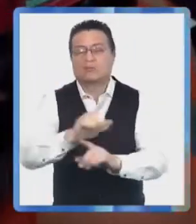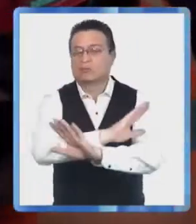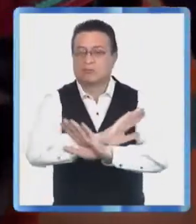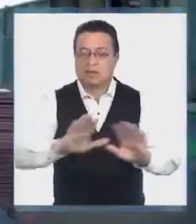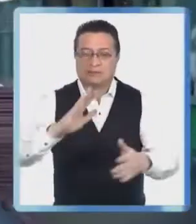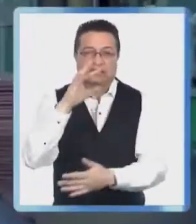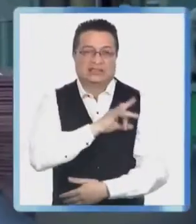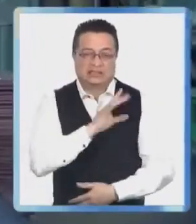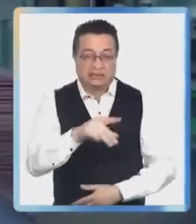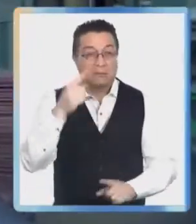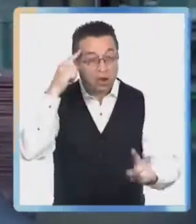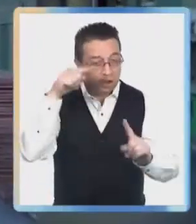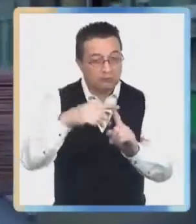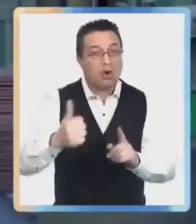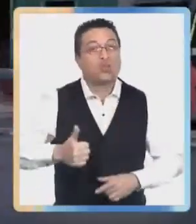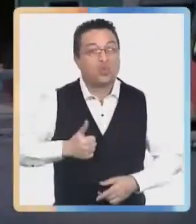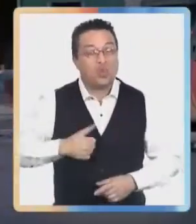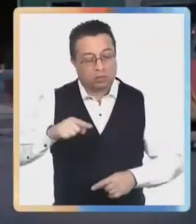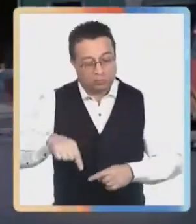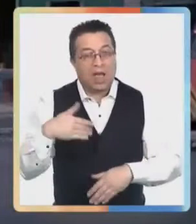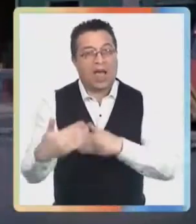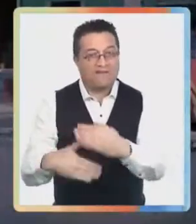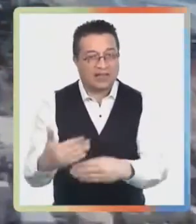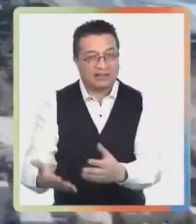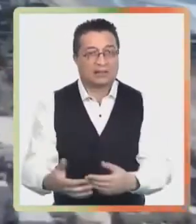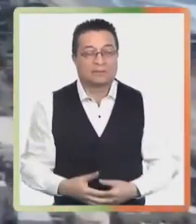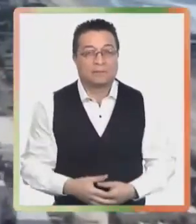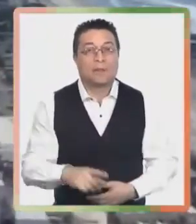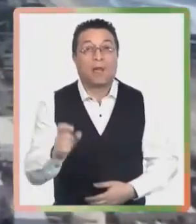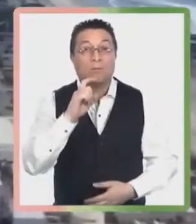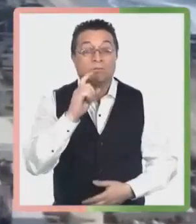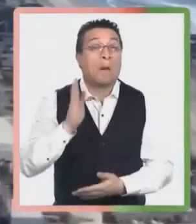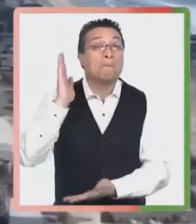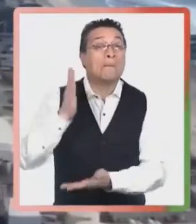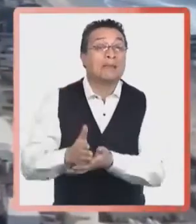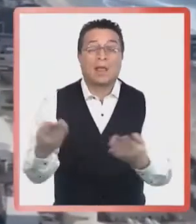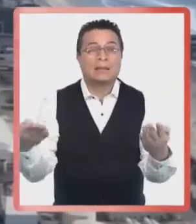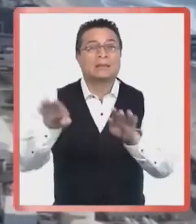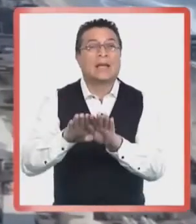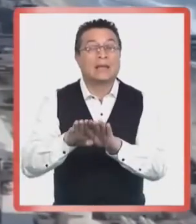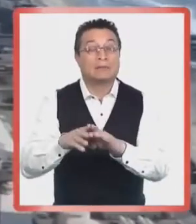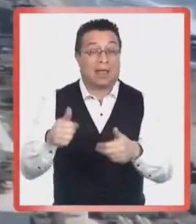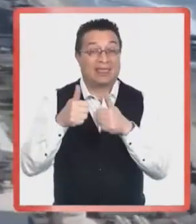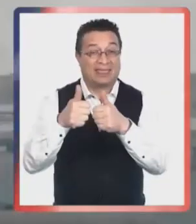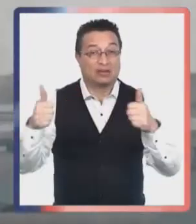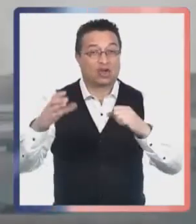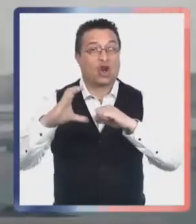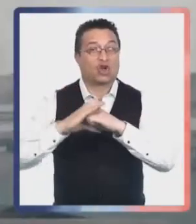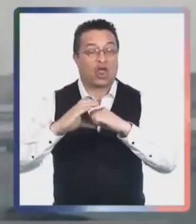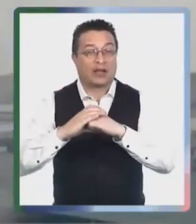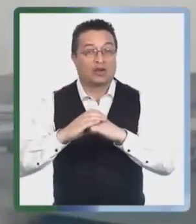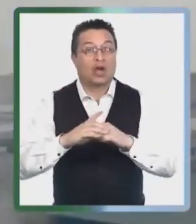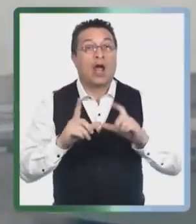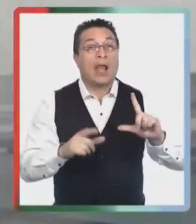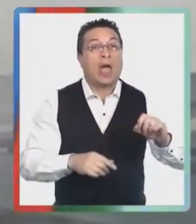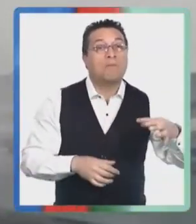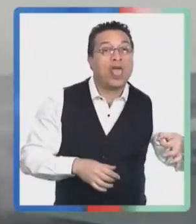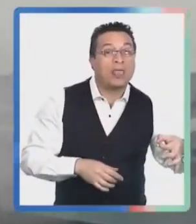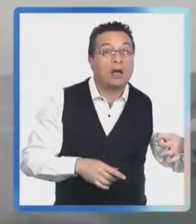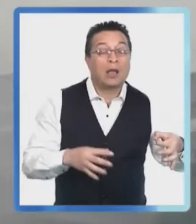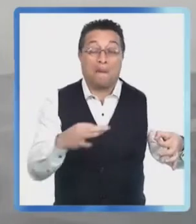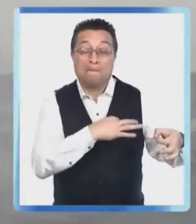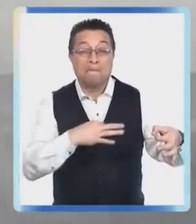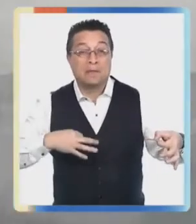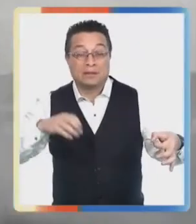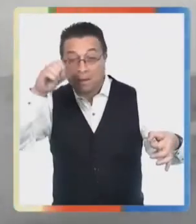Esos objetivos se están cumpliendo y en esa dirección estamos avanzando. ¿Quién tomó la decisión de cierre? El directorio de Codelco, La Moneda. La